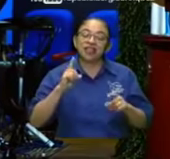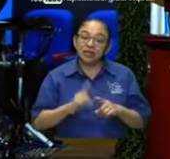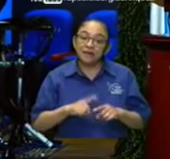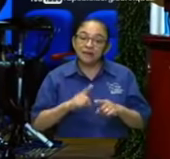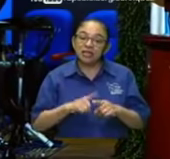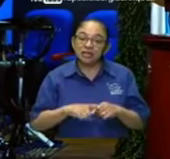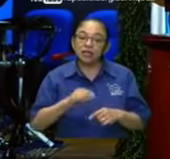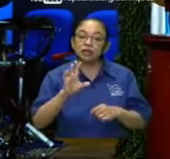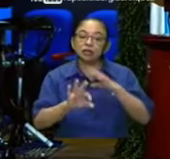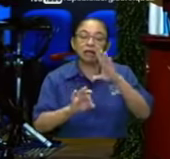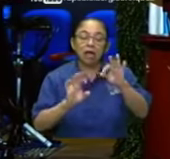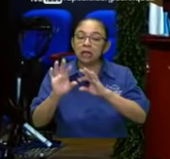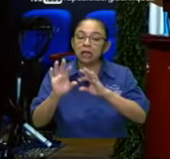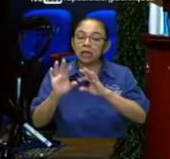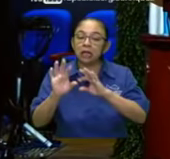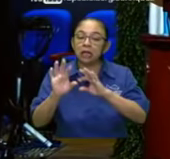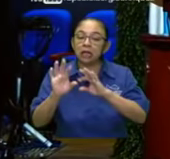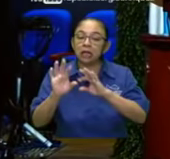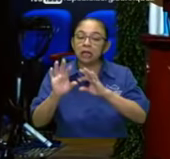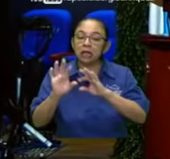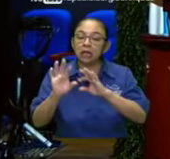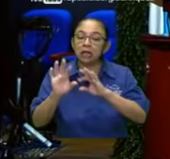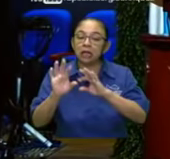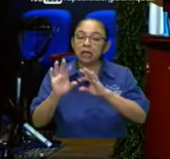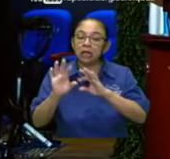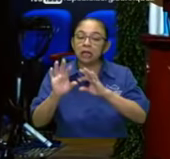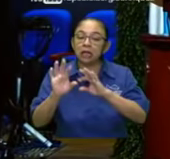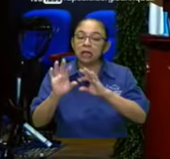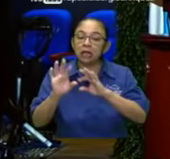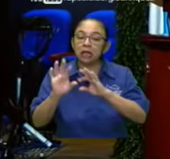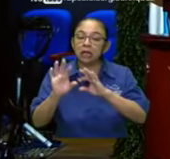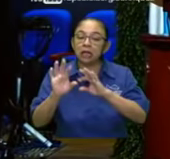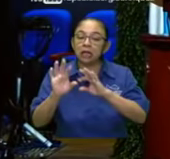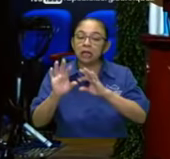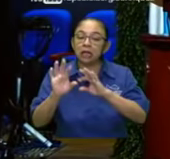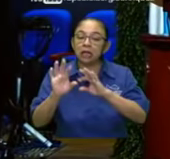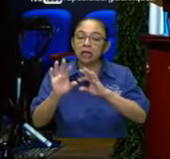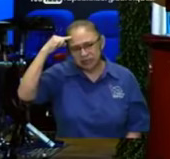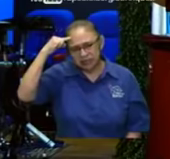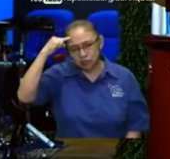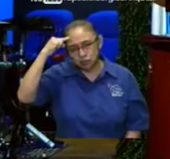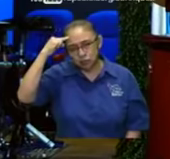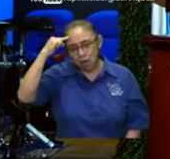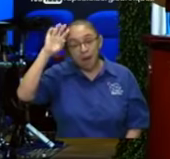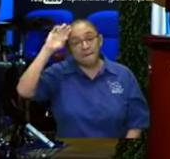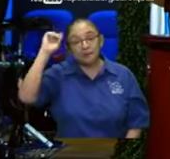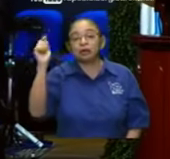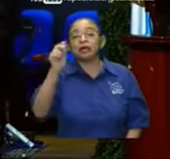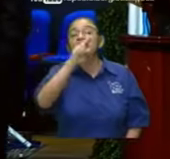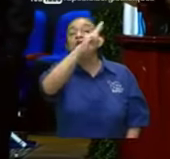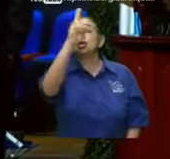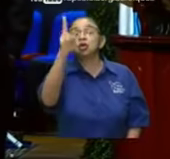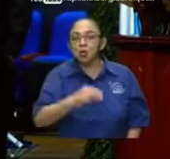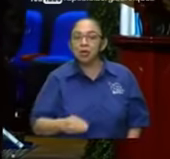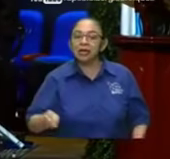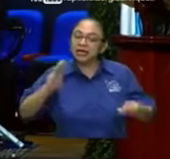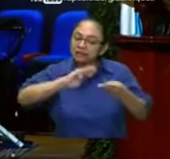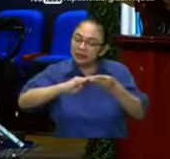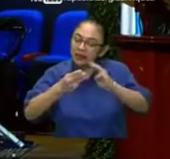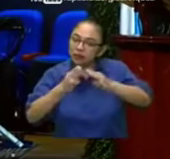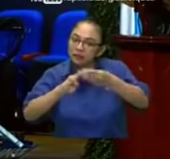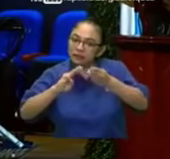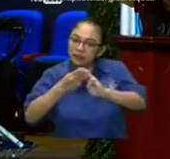alguien, no podemos tener un prejuicio así, porque entonces nuestro talento no lo vamos a multiplicar jamás. Lo vamos a meter abajo de la